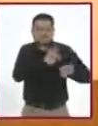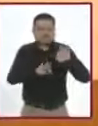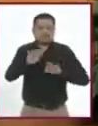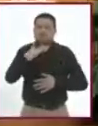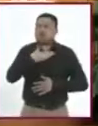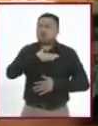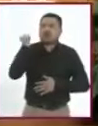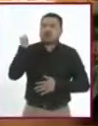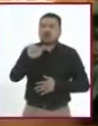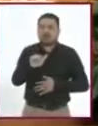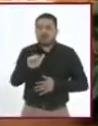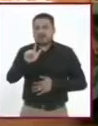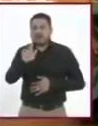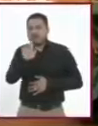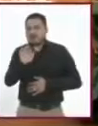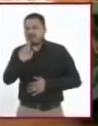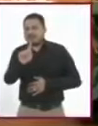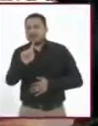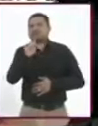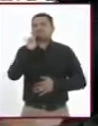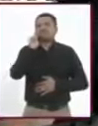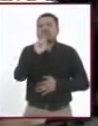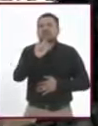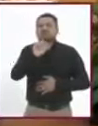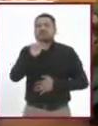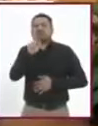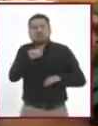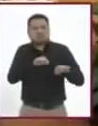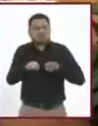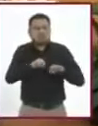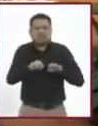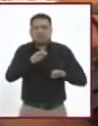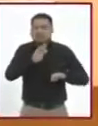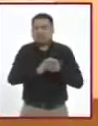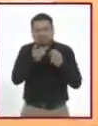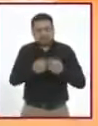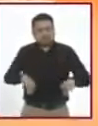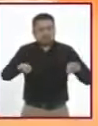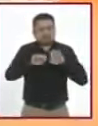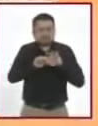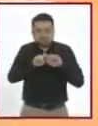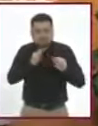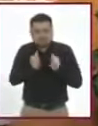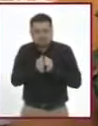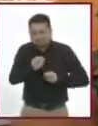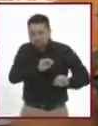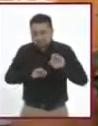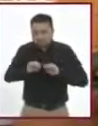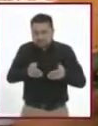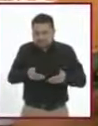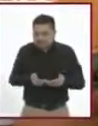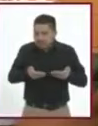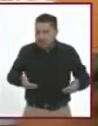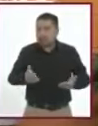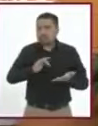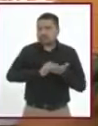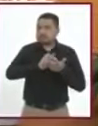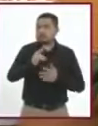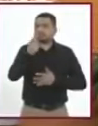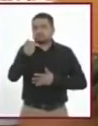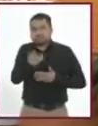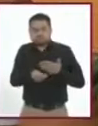alemán Albert Einstein, cuyos trabajos son vistos como piezas fundamentales en la física actual. Gracias a